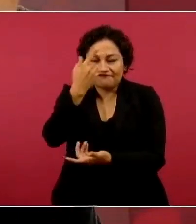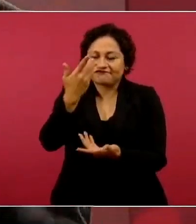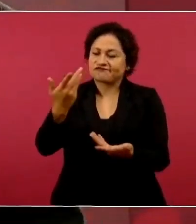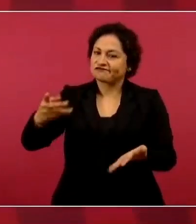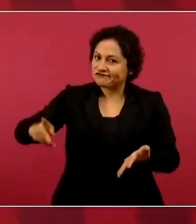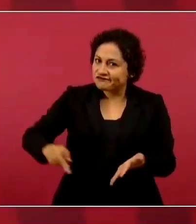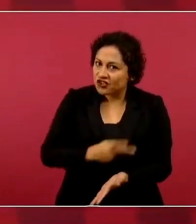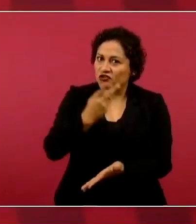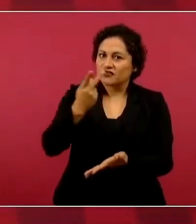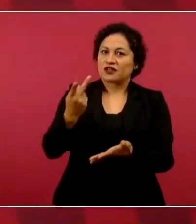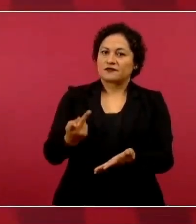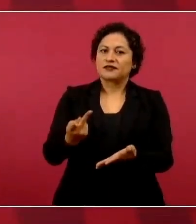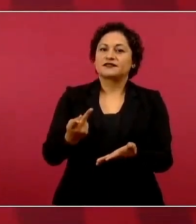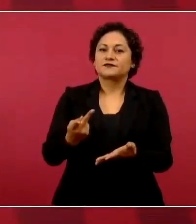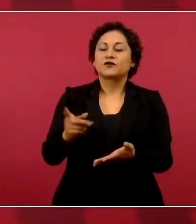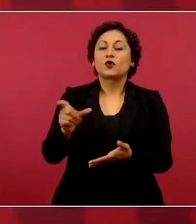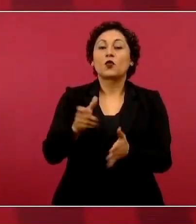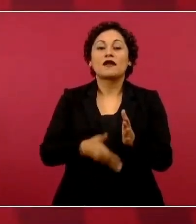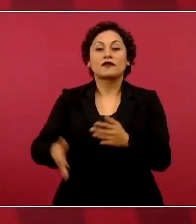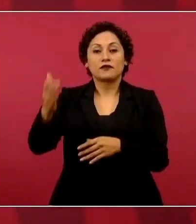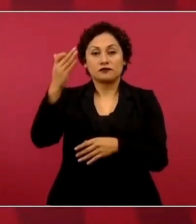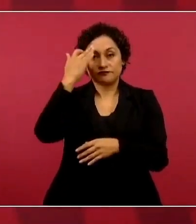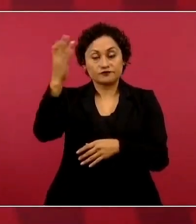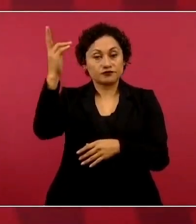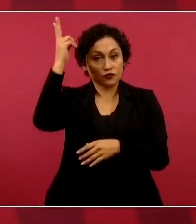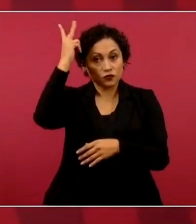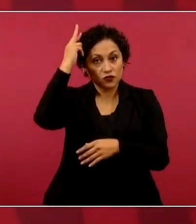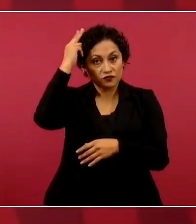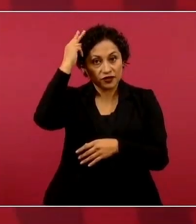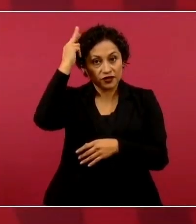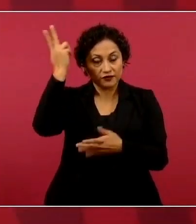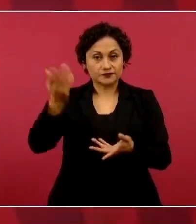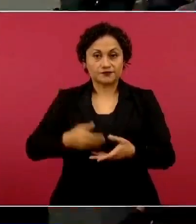resurgen con el porfiriato.